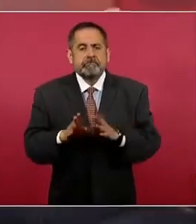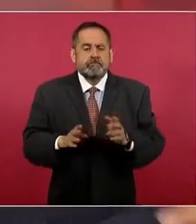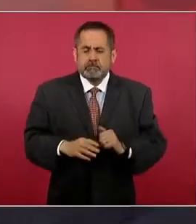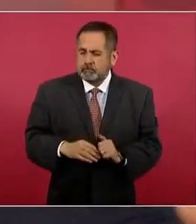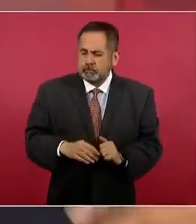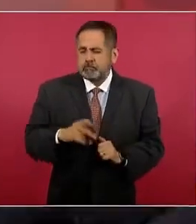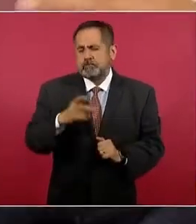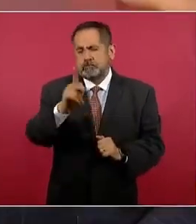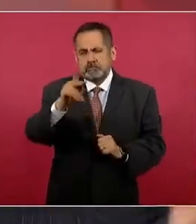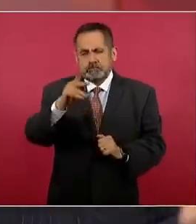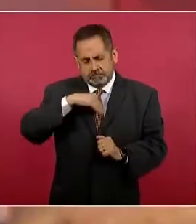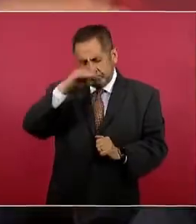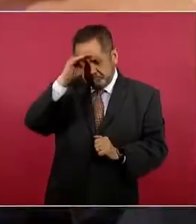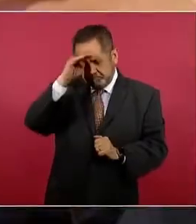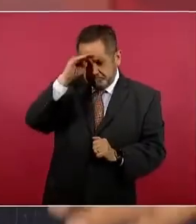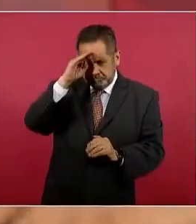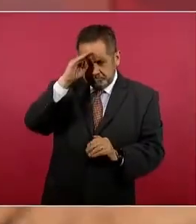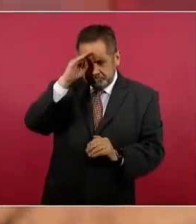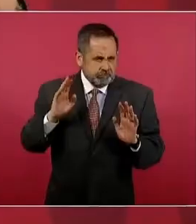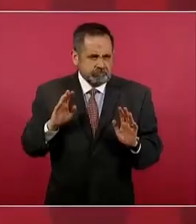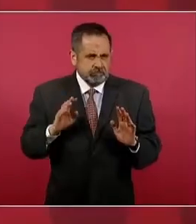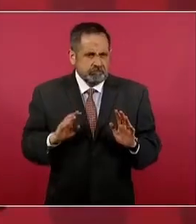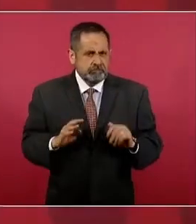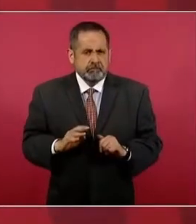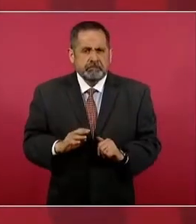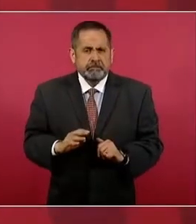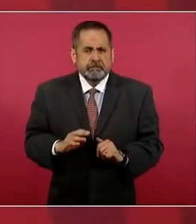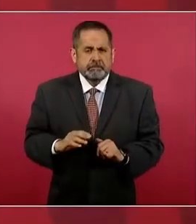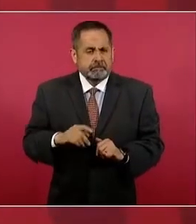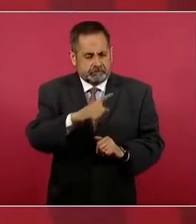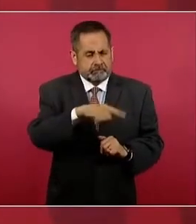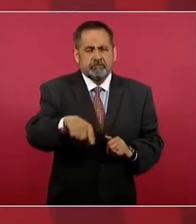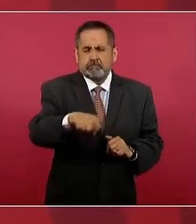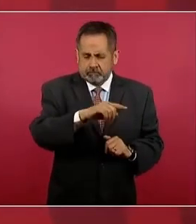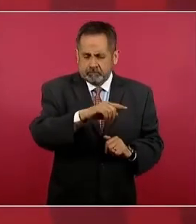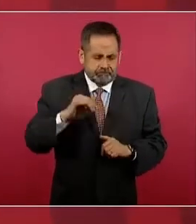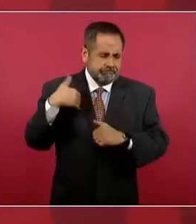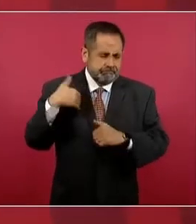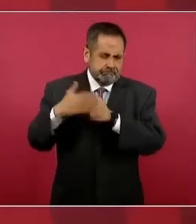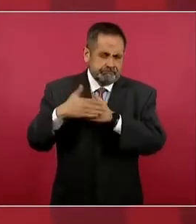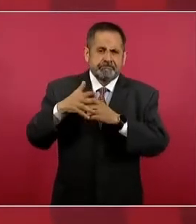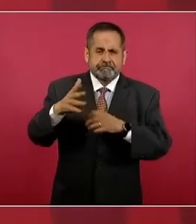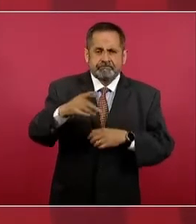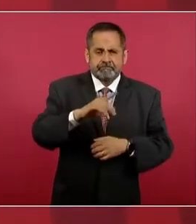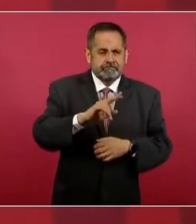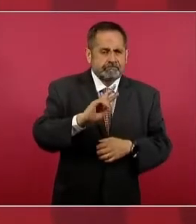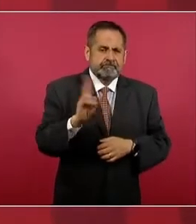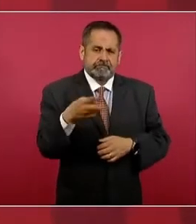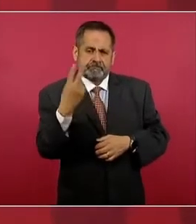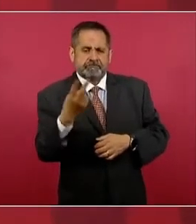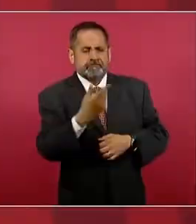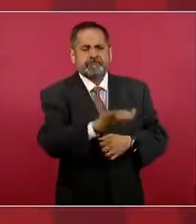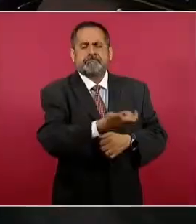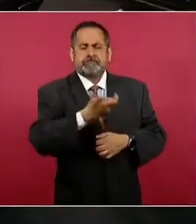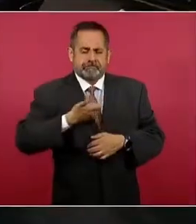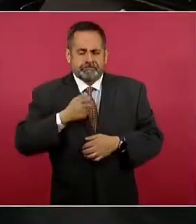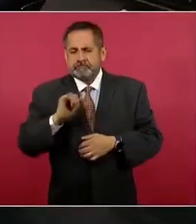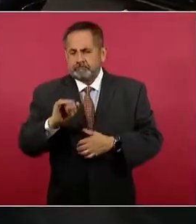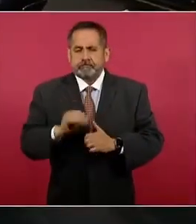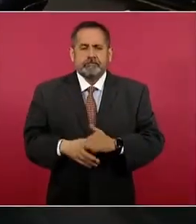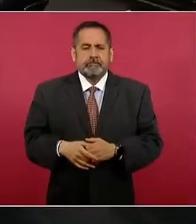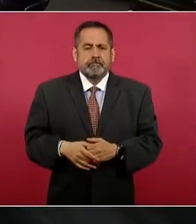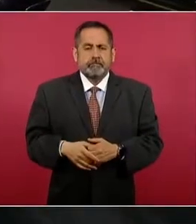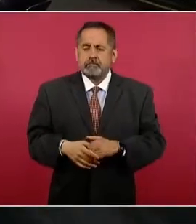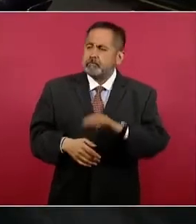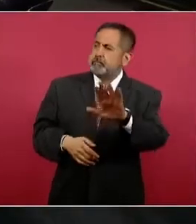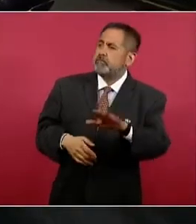no descartamos de que se recuperen estos créditos. No es que vaya a ser